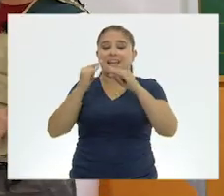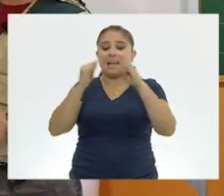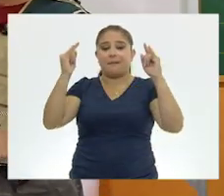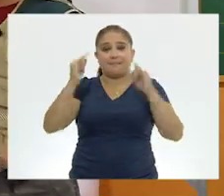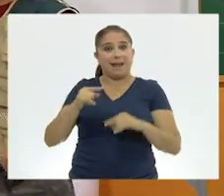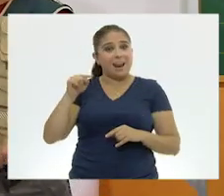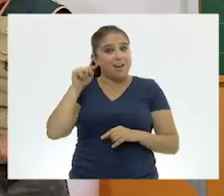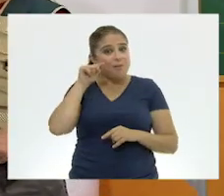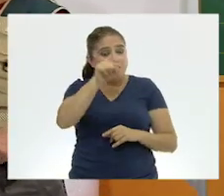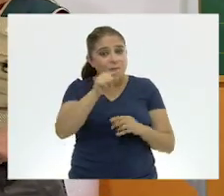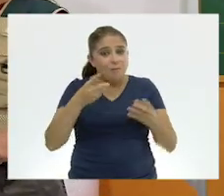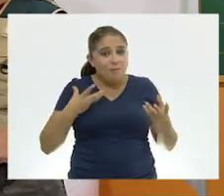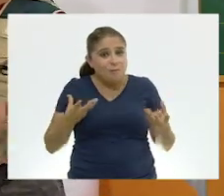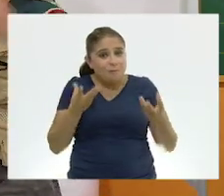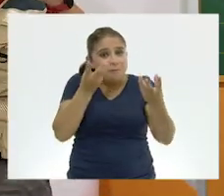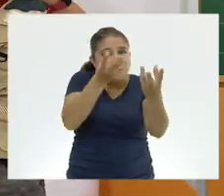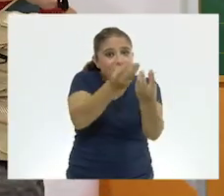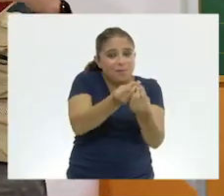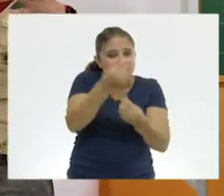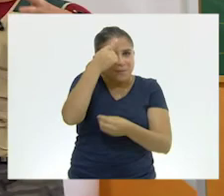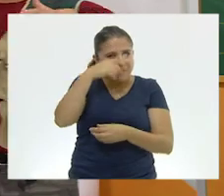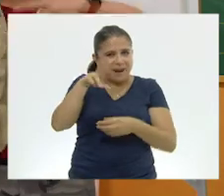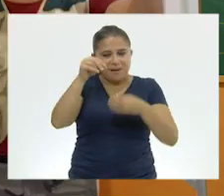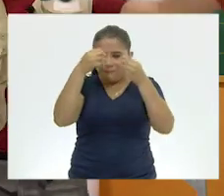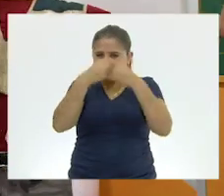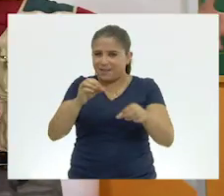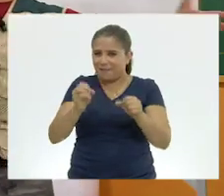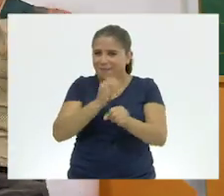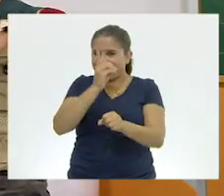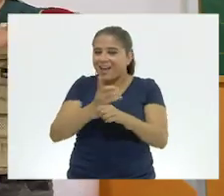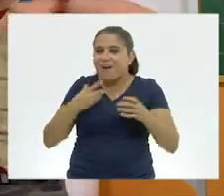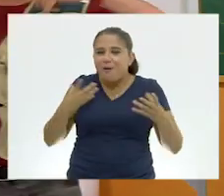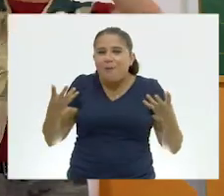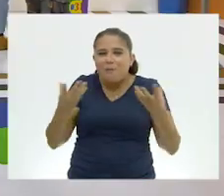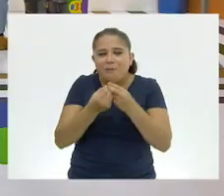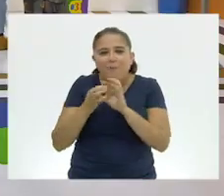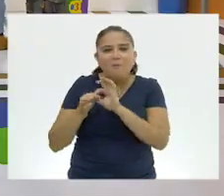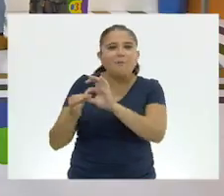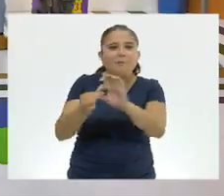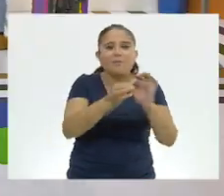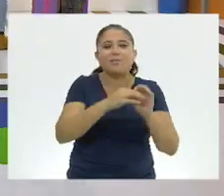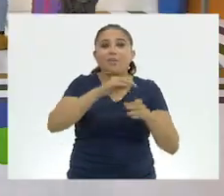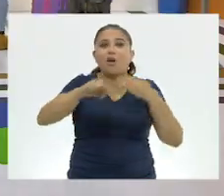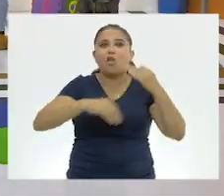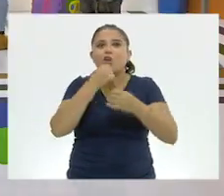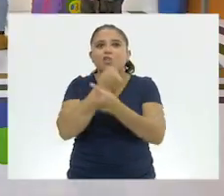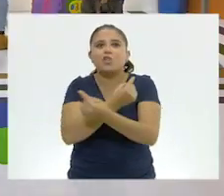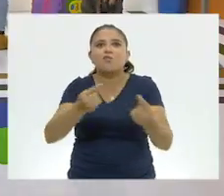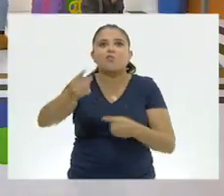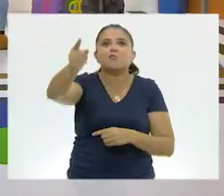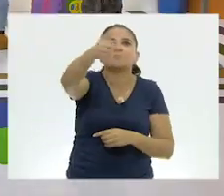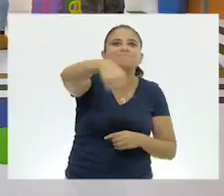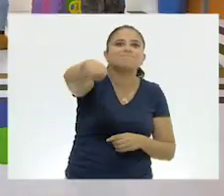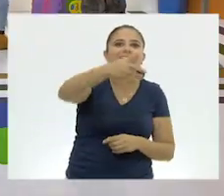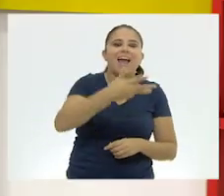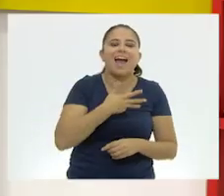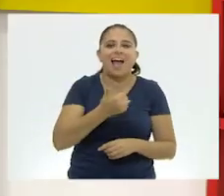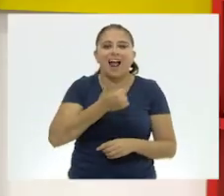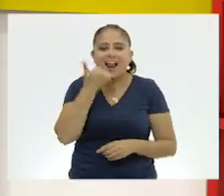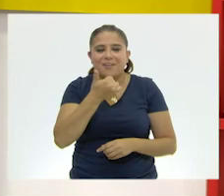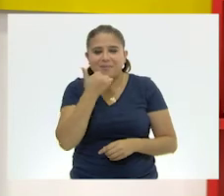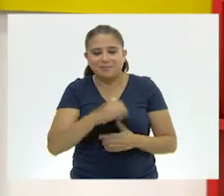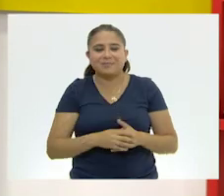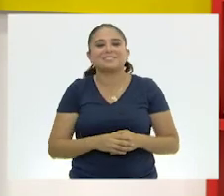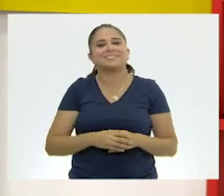con ustedes para que no perdiéramos la oportunidad de estar juntos con todos estos alumnos que tienes. Muy